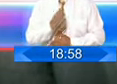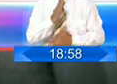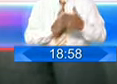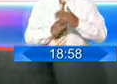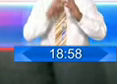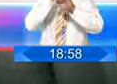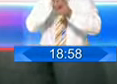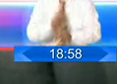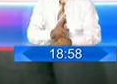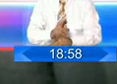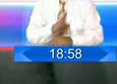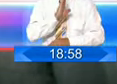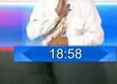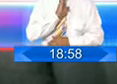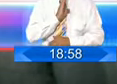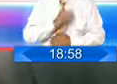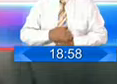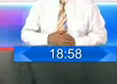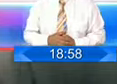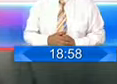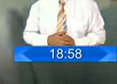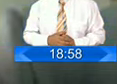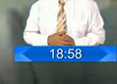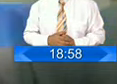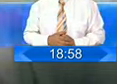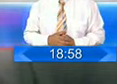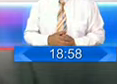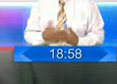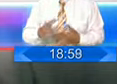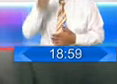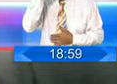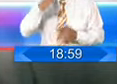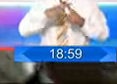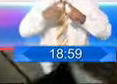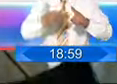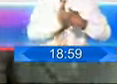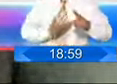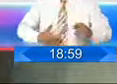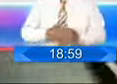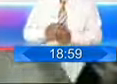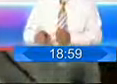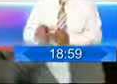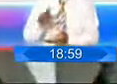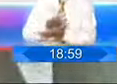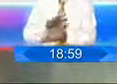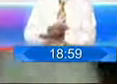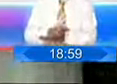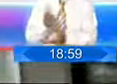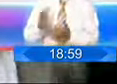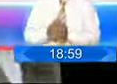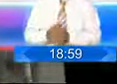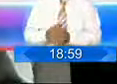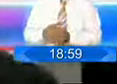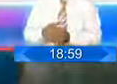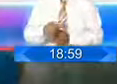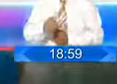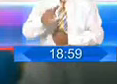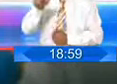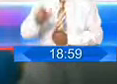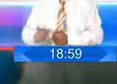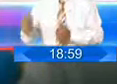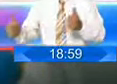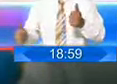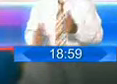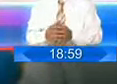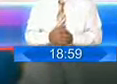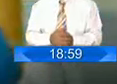respeto, con tolerancia a la opinión de los demás. Reconoce que el expresidente estaría mucho más tranquilo si otro fuera su sucesor. Yo hubiera preferido